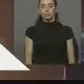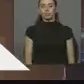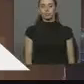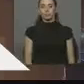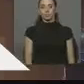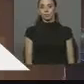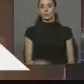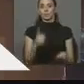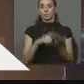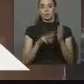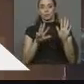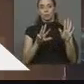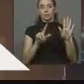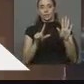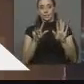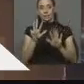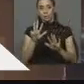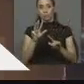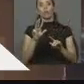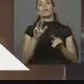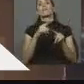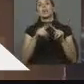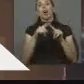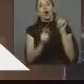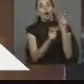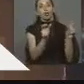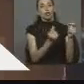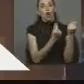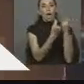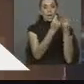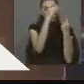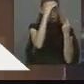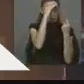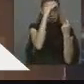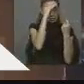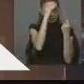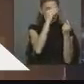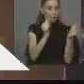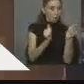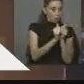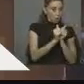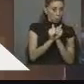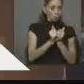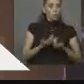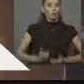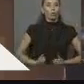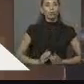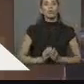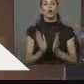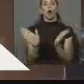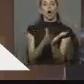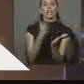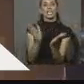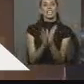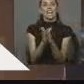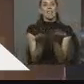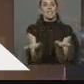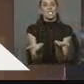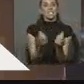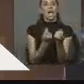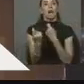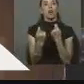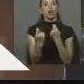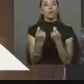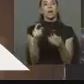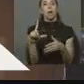El 79, con otros economistas, fundó la revista Economía de América Latina, de la cual fue editor